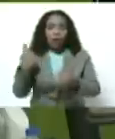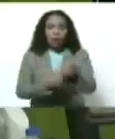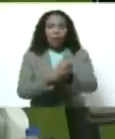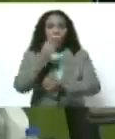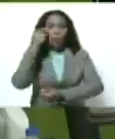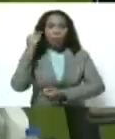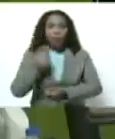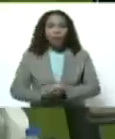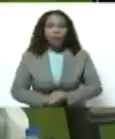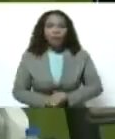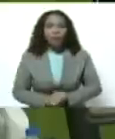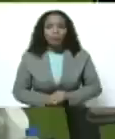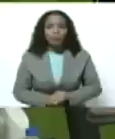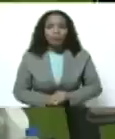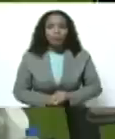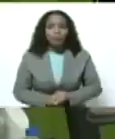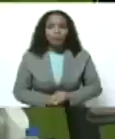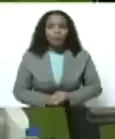hermanas,